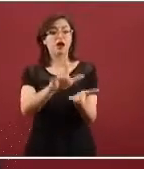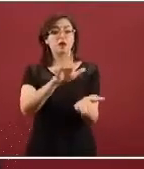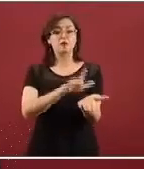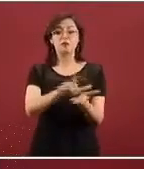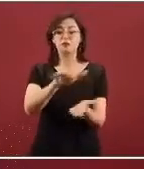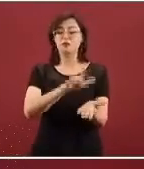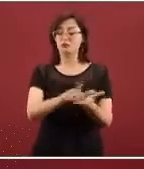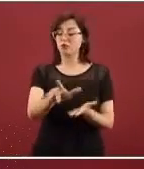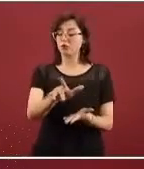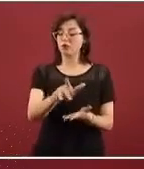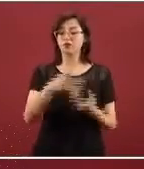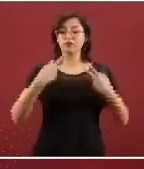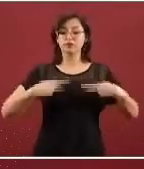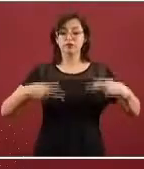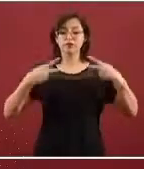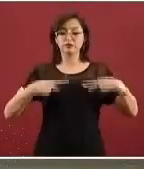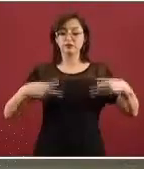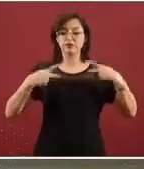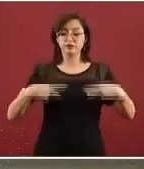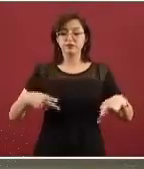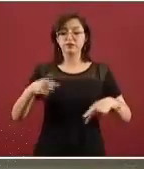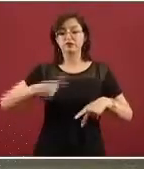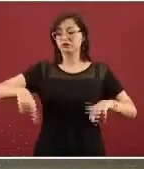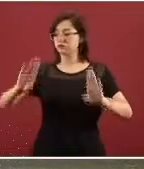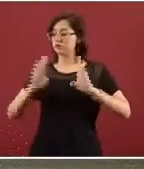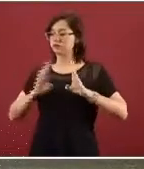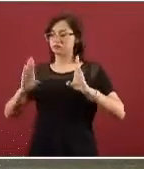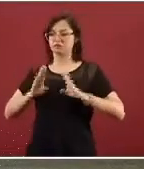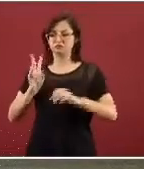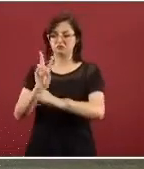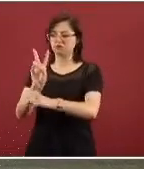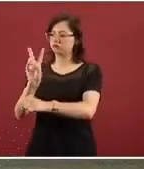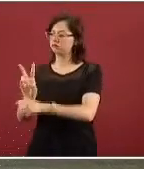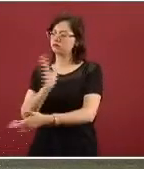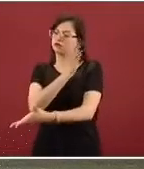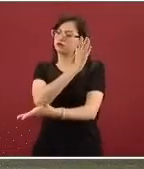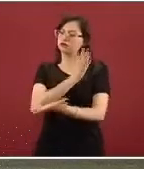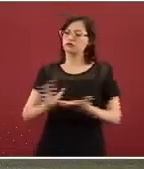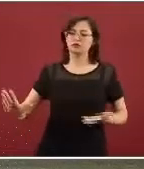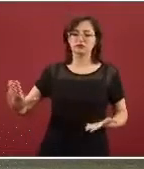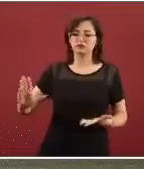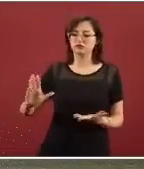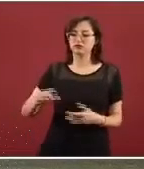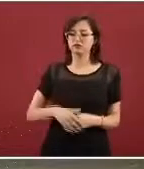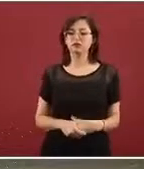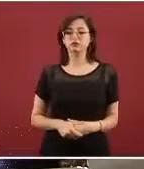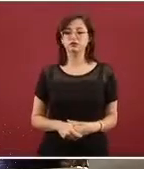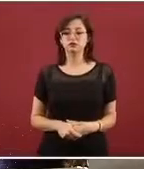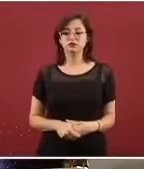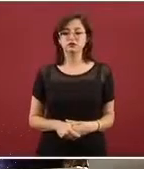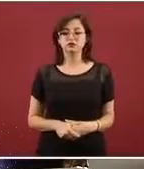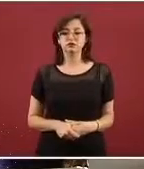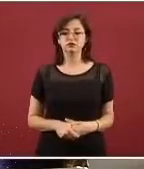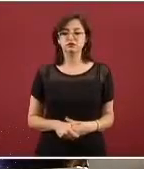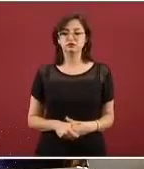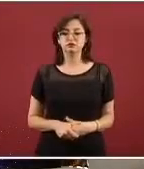un componente de su carácter militar en otras áreas que son de su competencia.